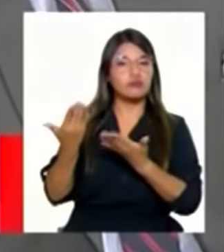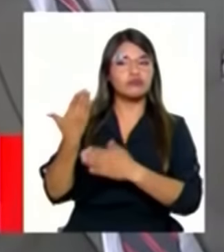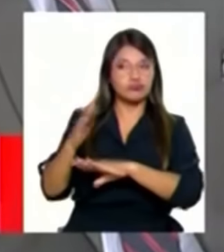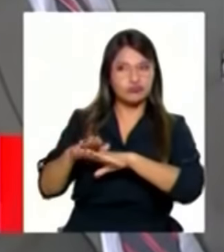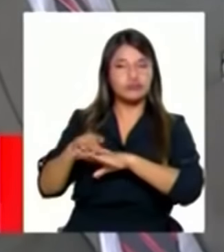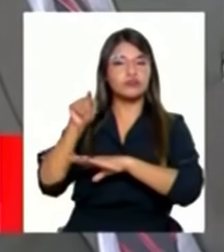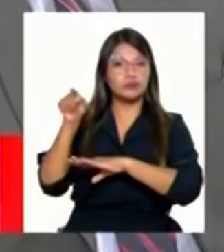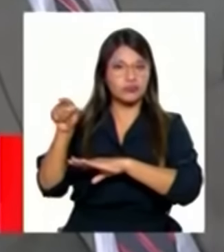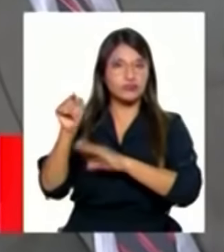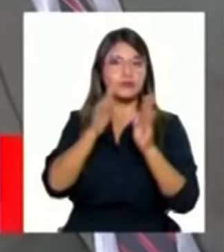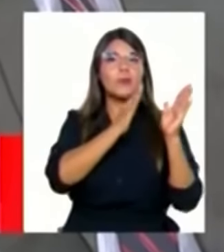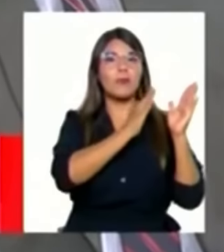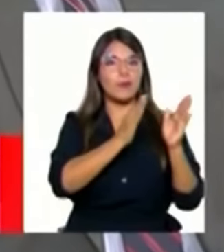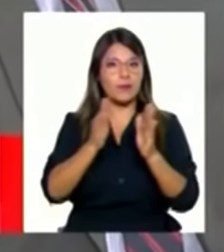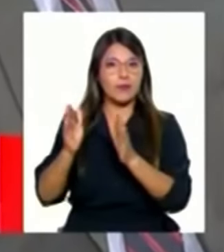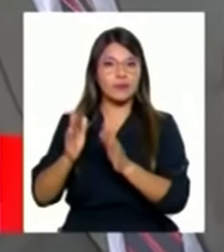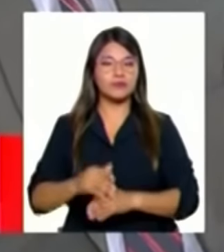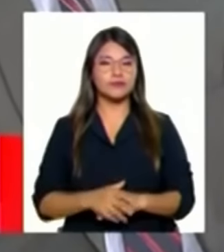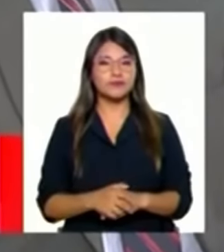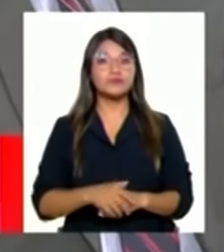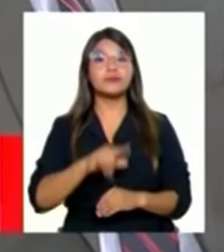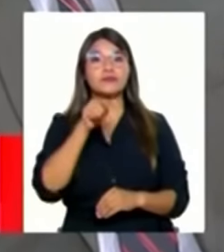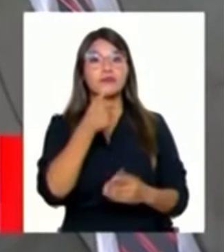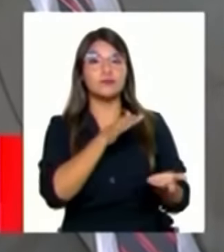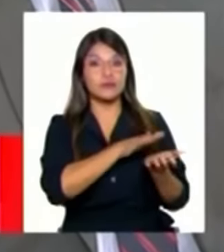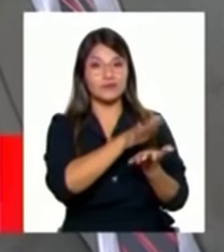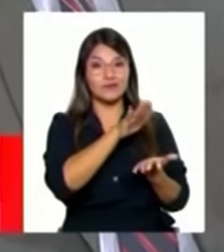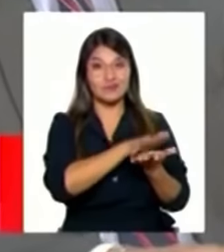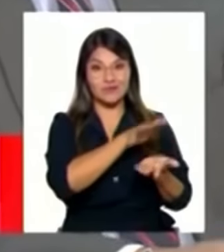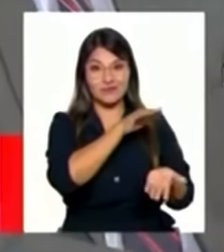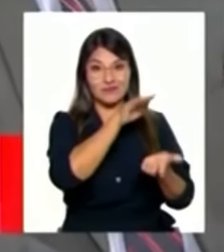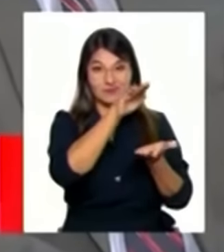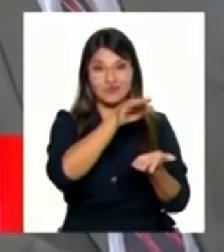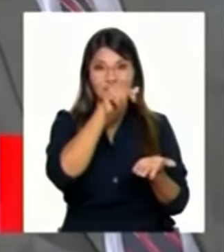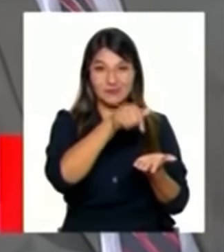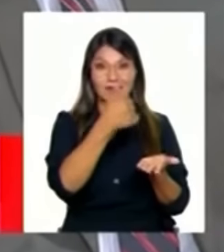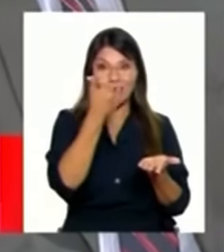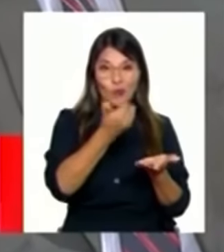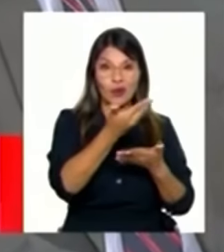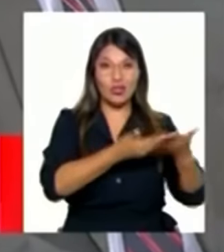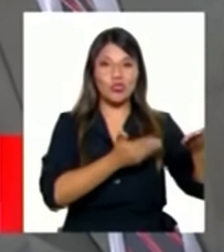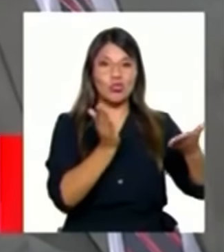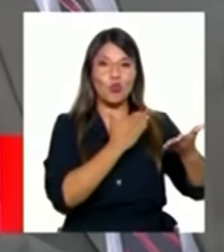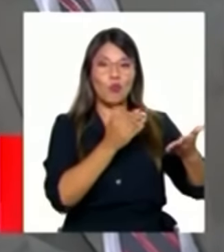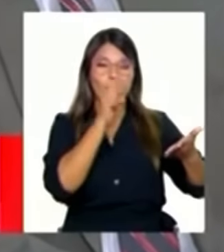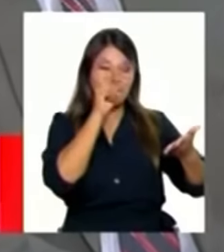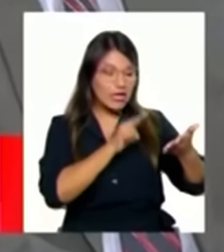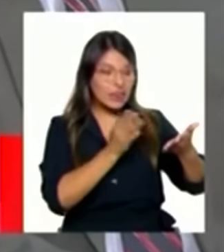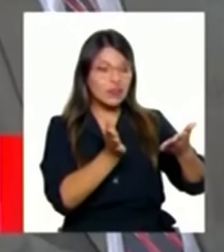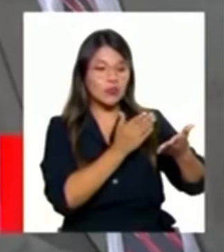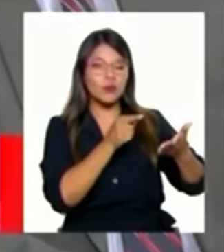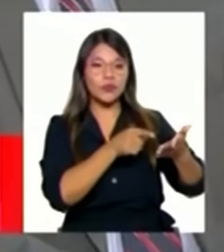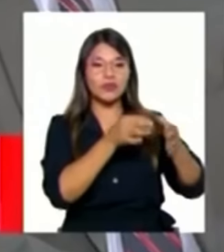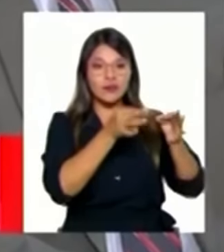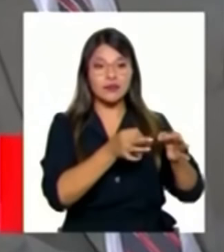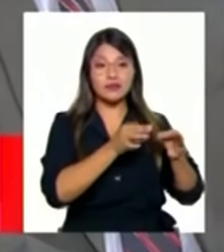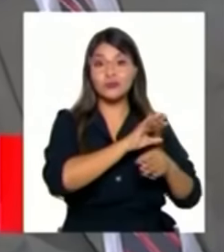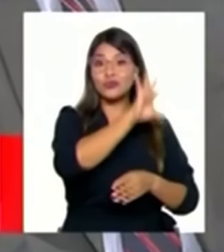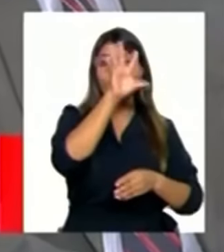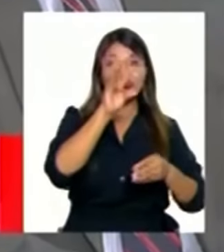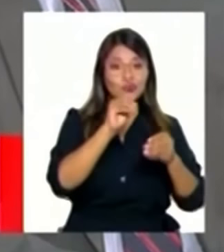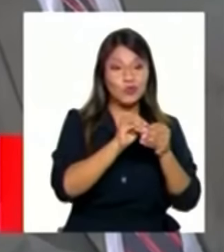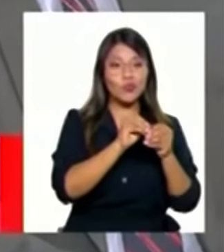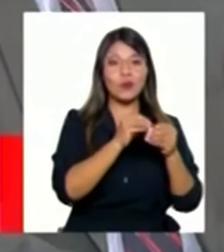Lo que resulta de lo que estamos viendo y la documentación que obra en los actuados es que todas las actas